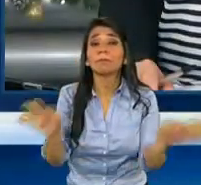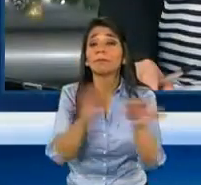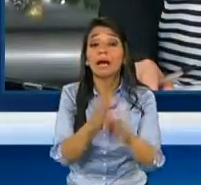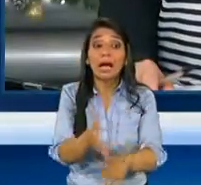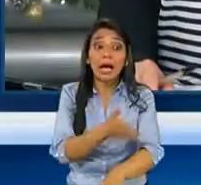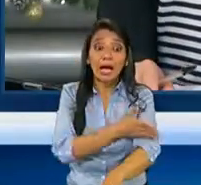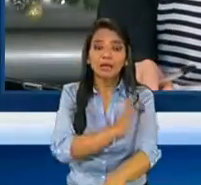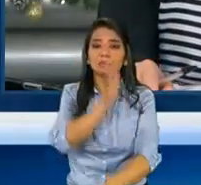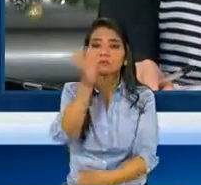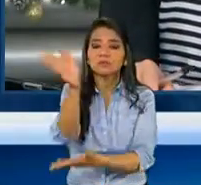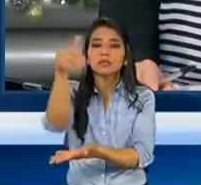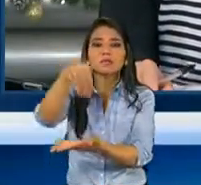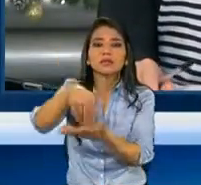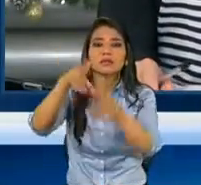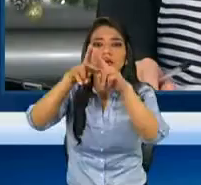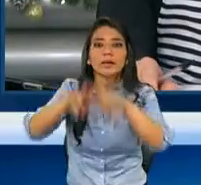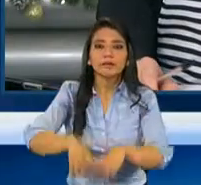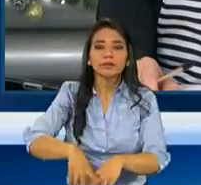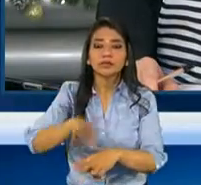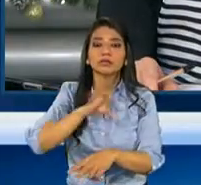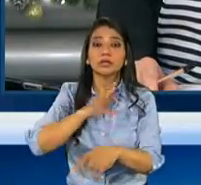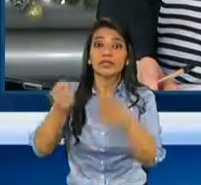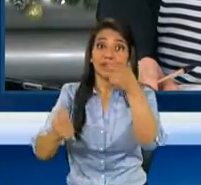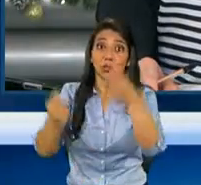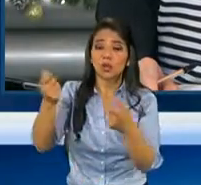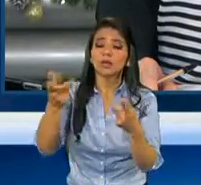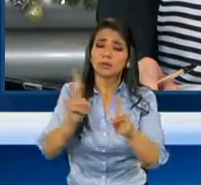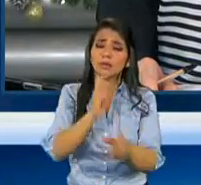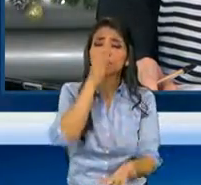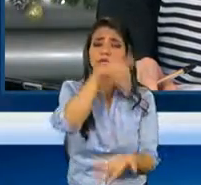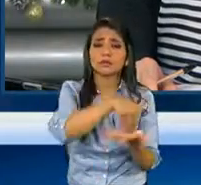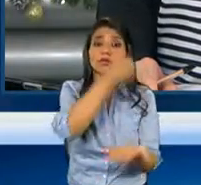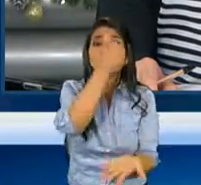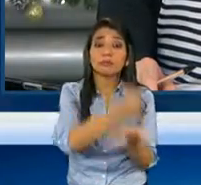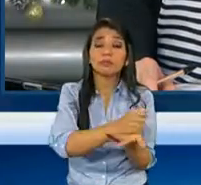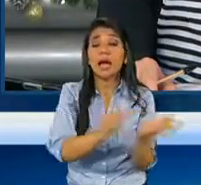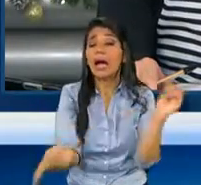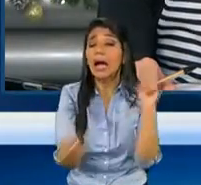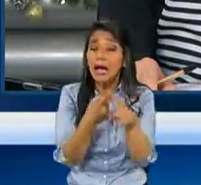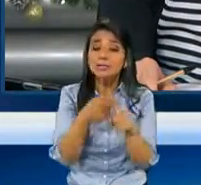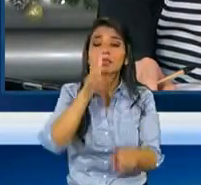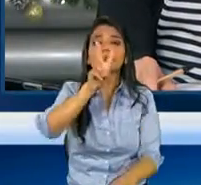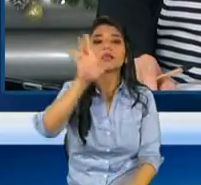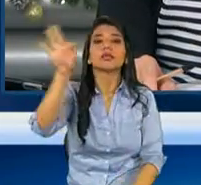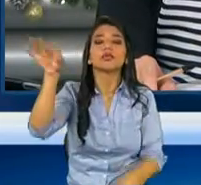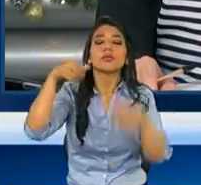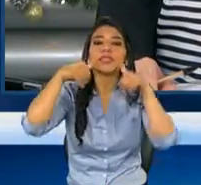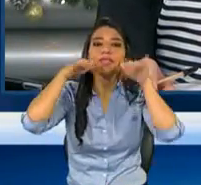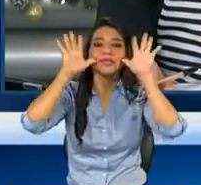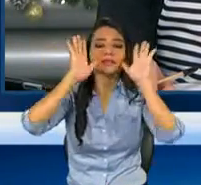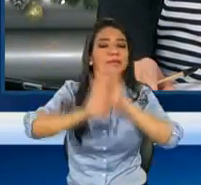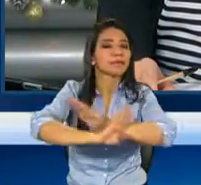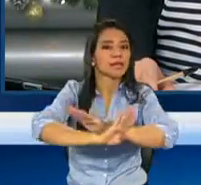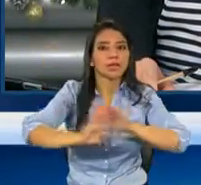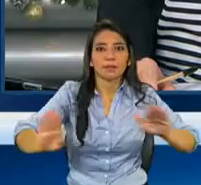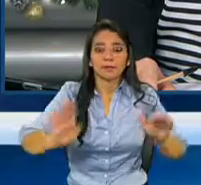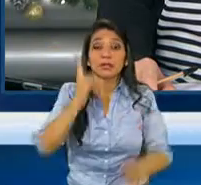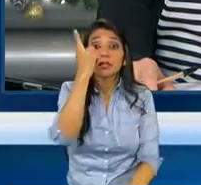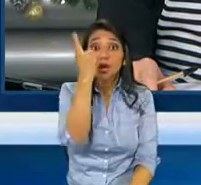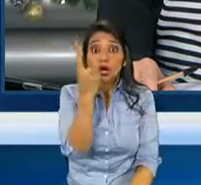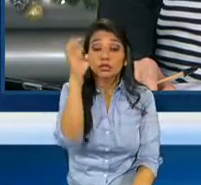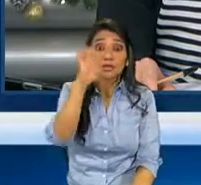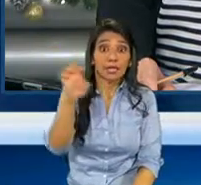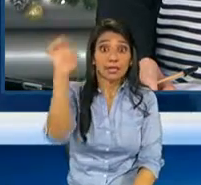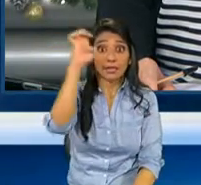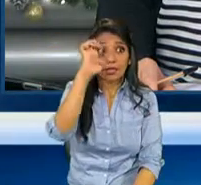acudir a estos centros de revisión técnica y vehicular hasta este próximo 29 de diciembre puesto que el 11 de enero a partir